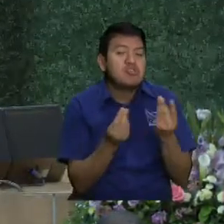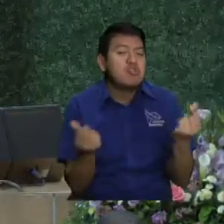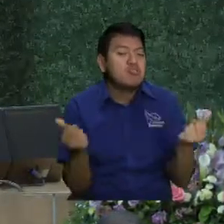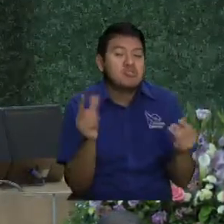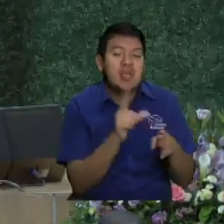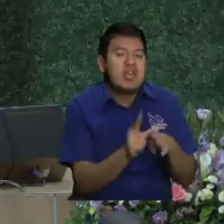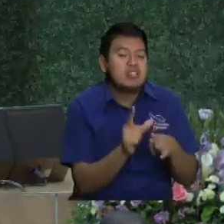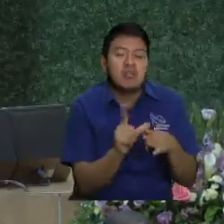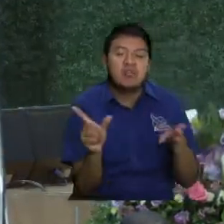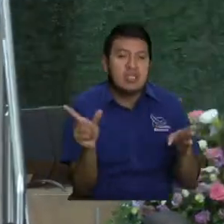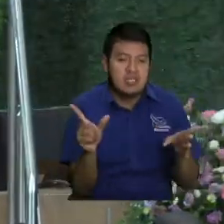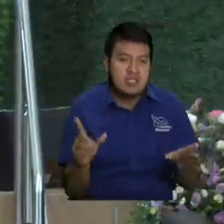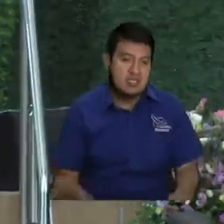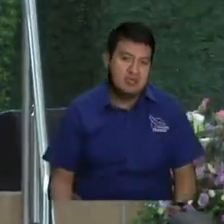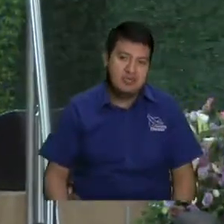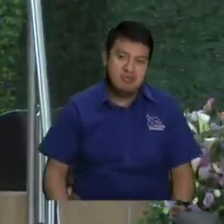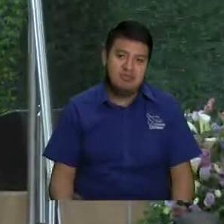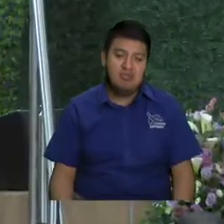manos.